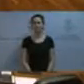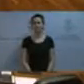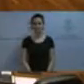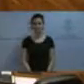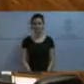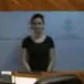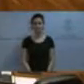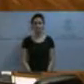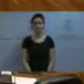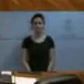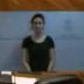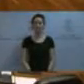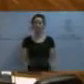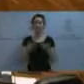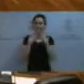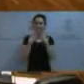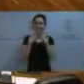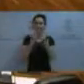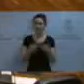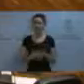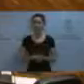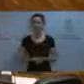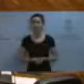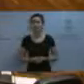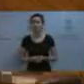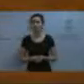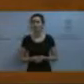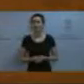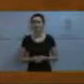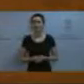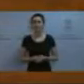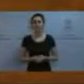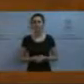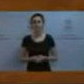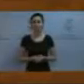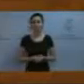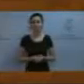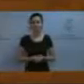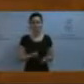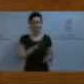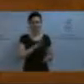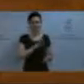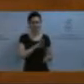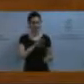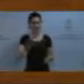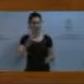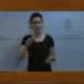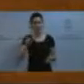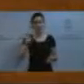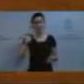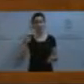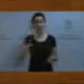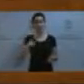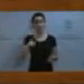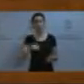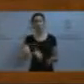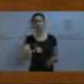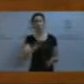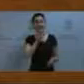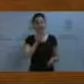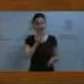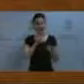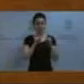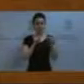Sí, muchas gracias, señor presidente. Señor Martínez, yo comprendo que lo que le toca a usted